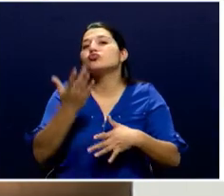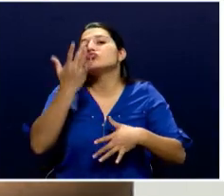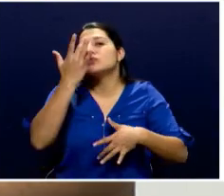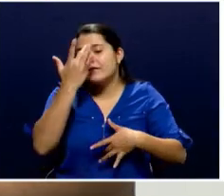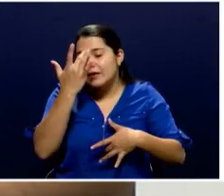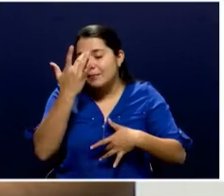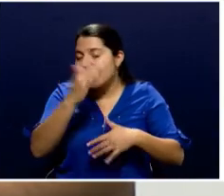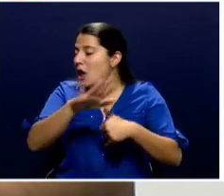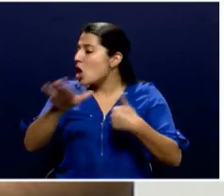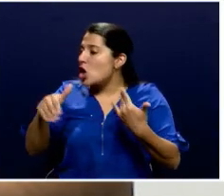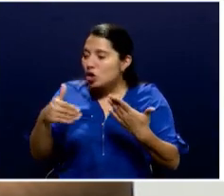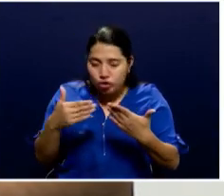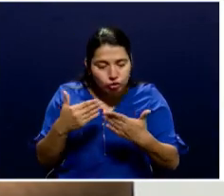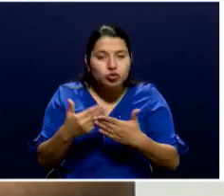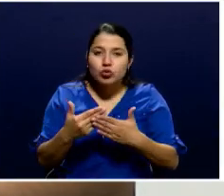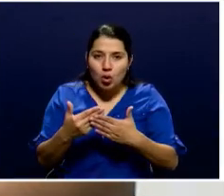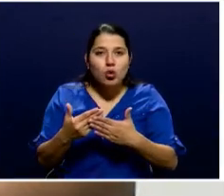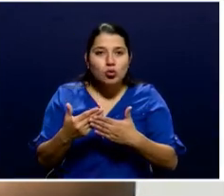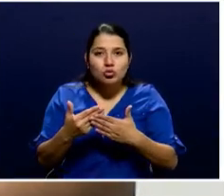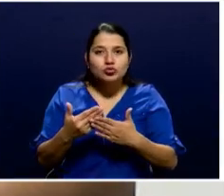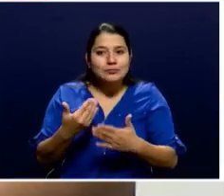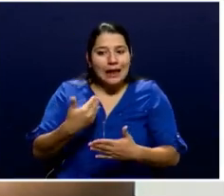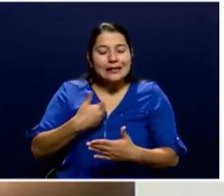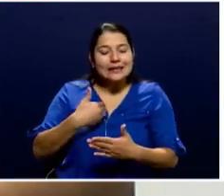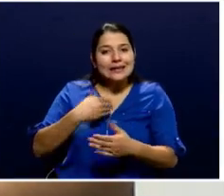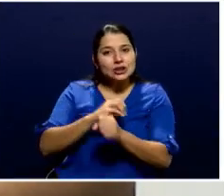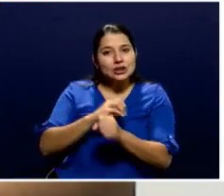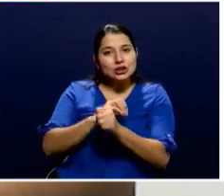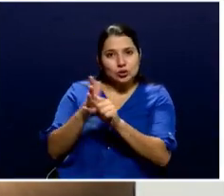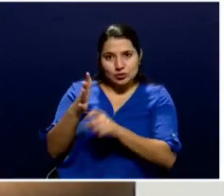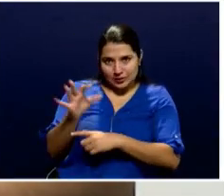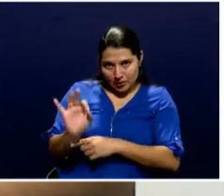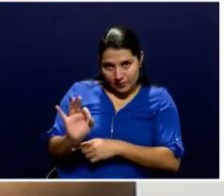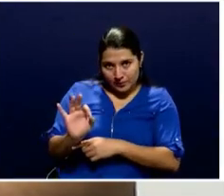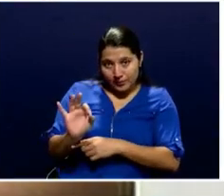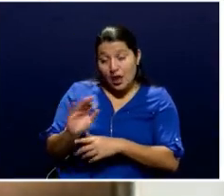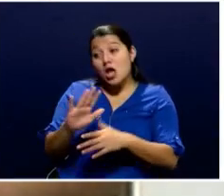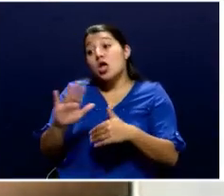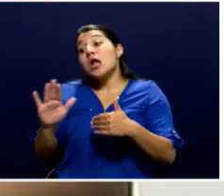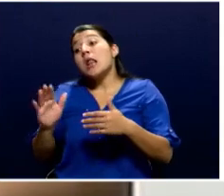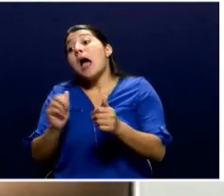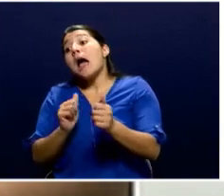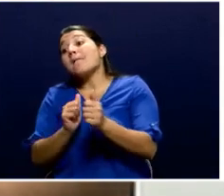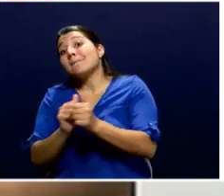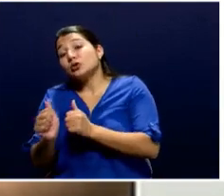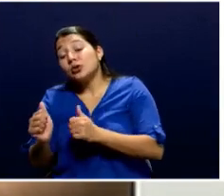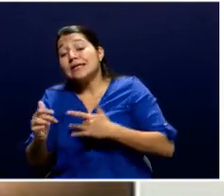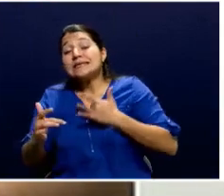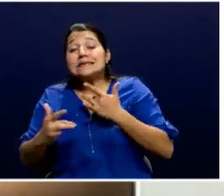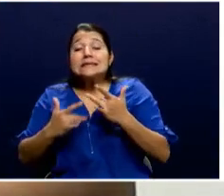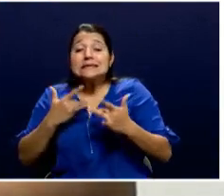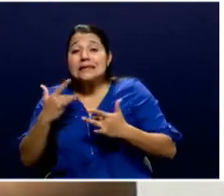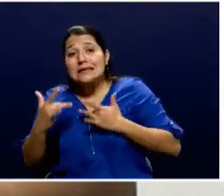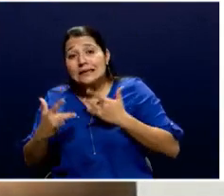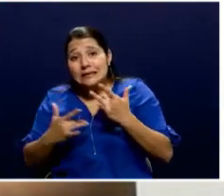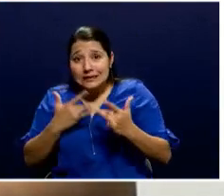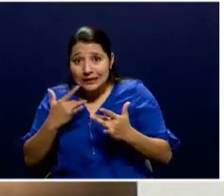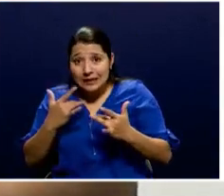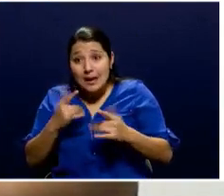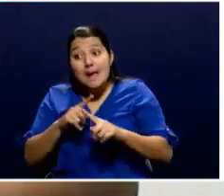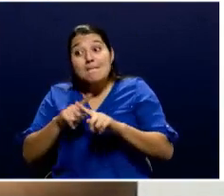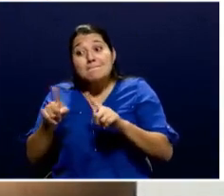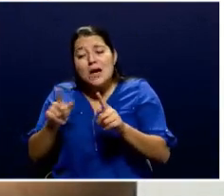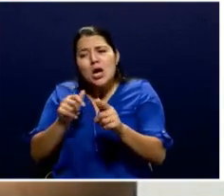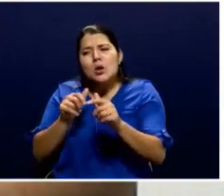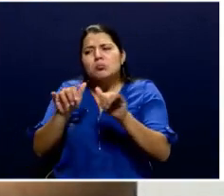vamos a tener en un gran porcentaje de sintomatología, y esa sintomatología va a ser prácticamente homogénea para todo